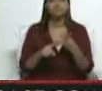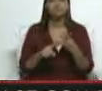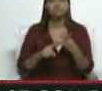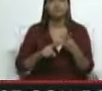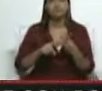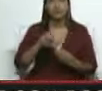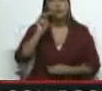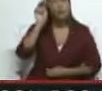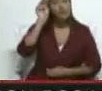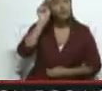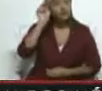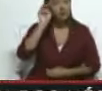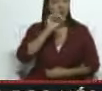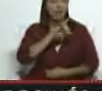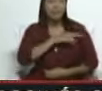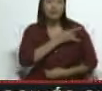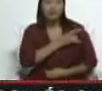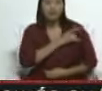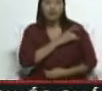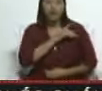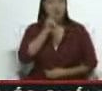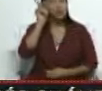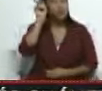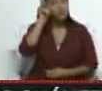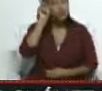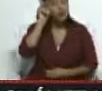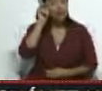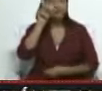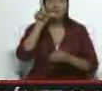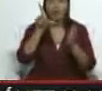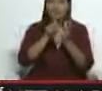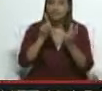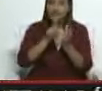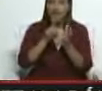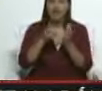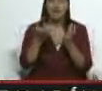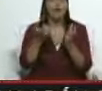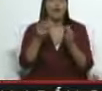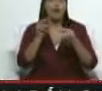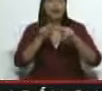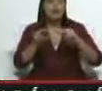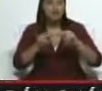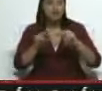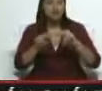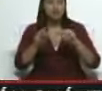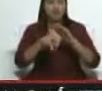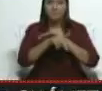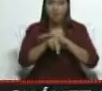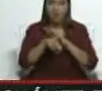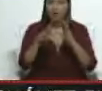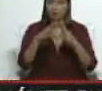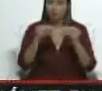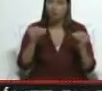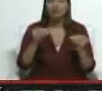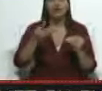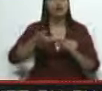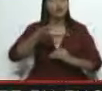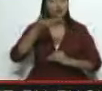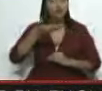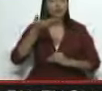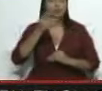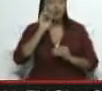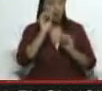profesores universitarios con los profesores de educación media básica con nuestros docentes que tan importantes son para el mañana que